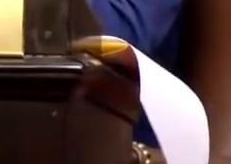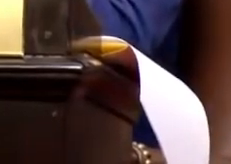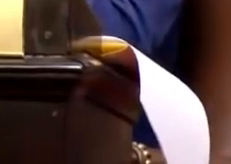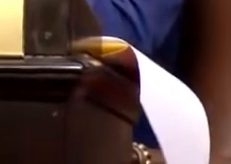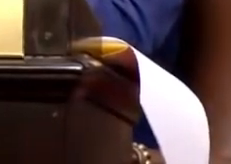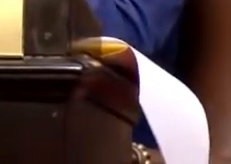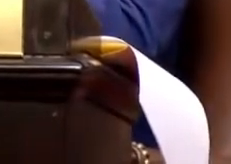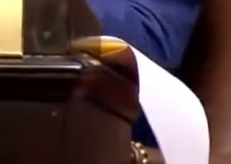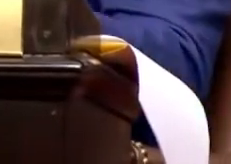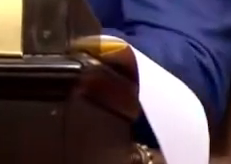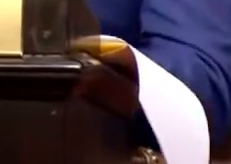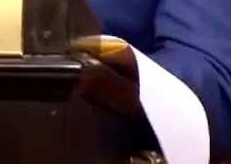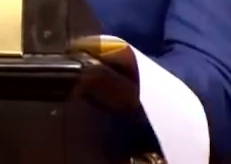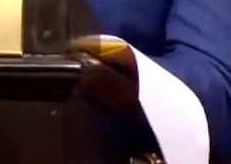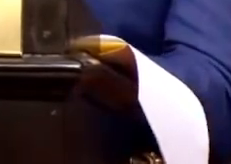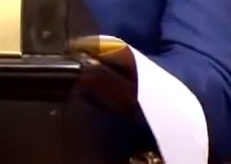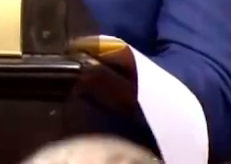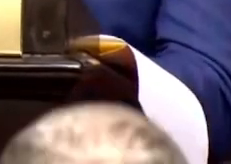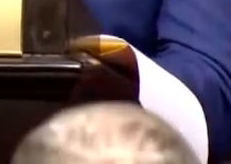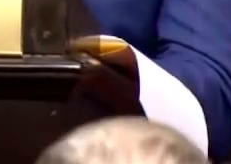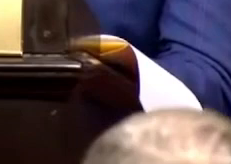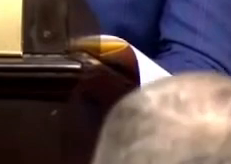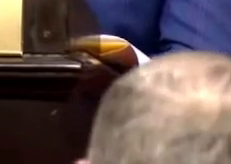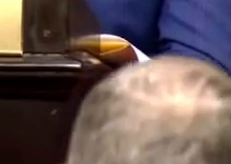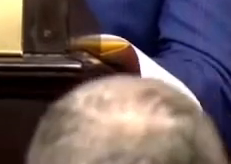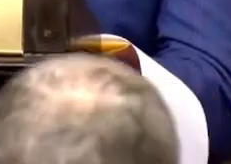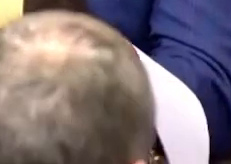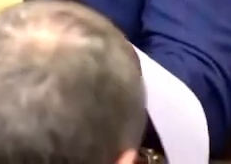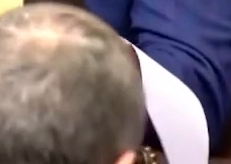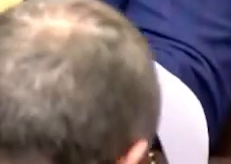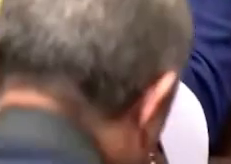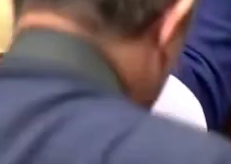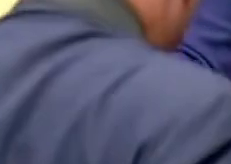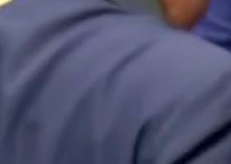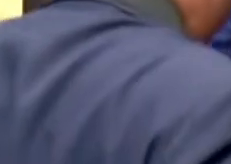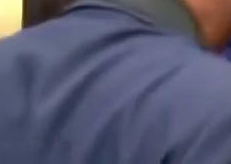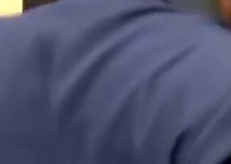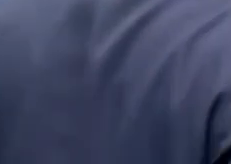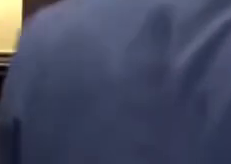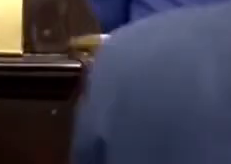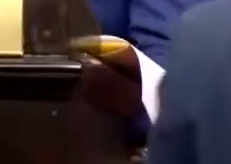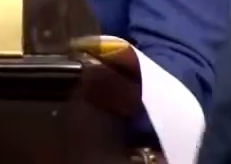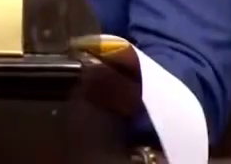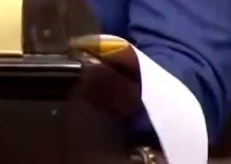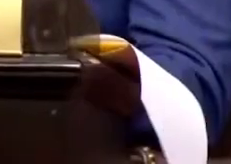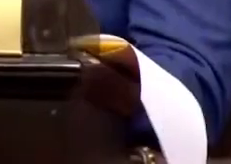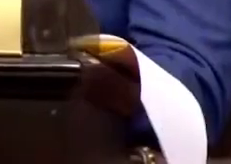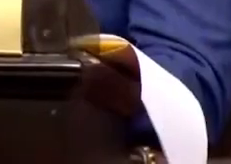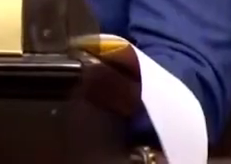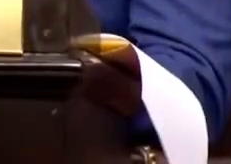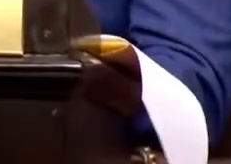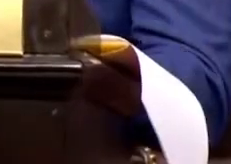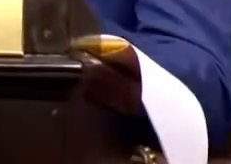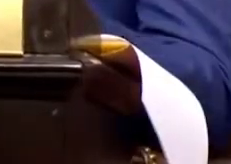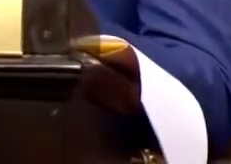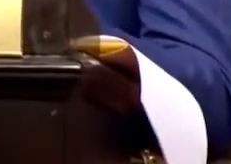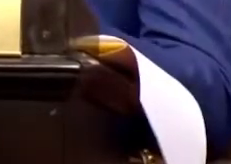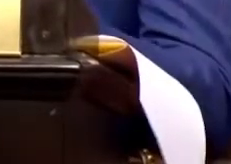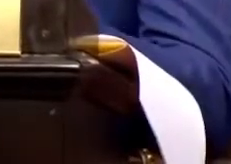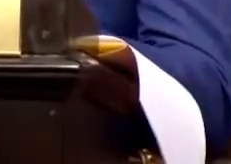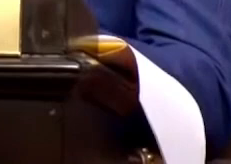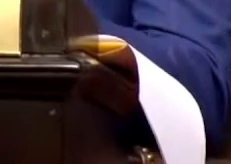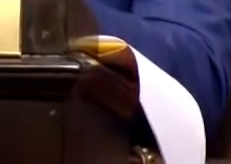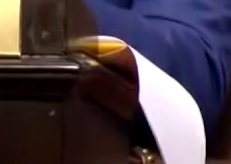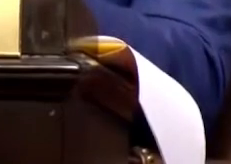una propuesta de modificación a este proyecto de ley. No quiero tomarme más tiempo del indicado porque hemos discutido bastante